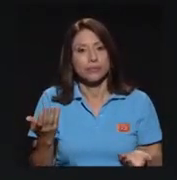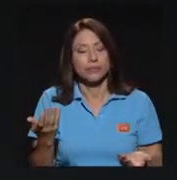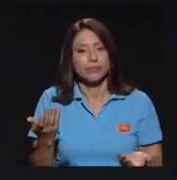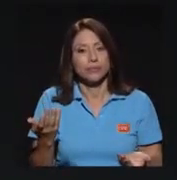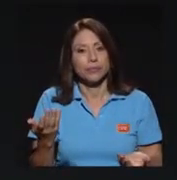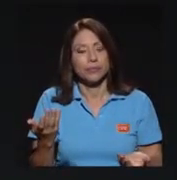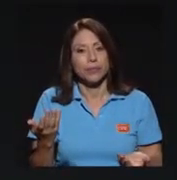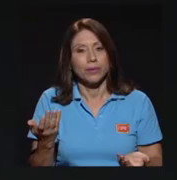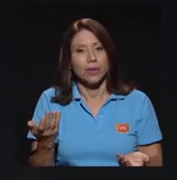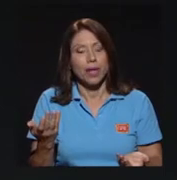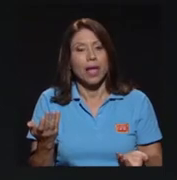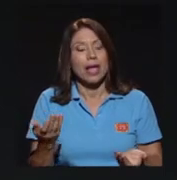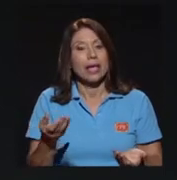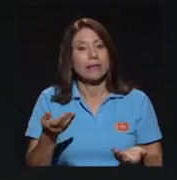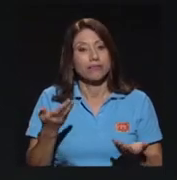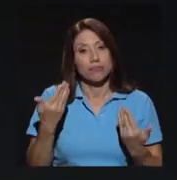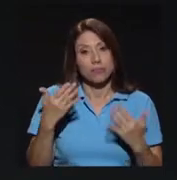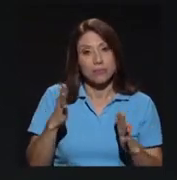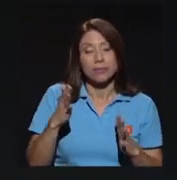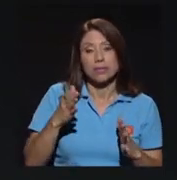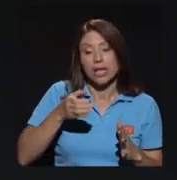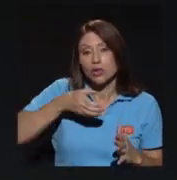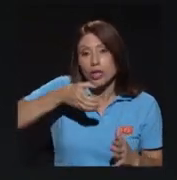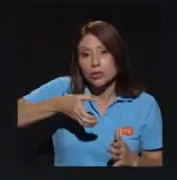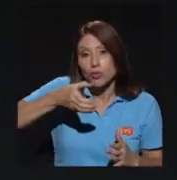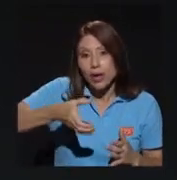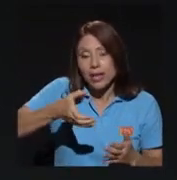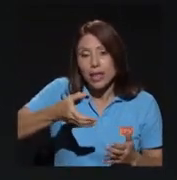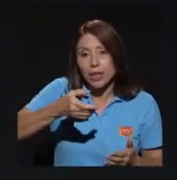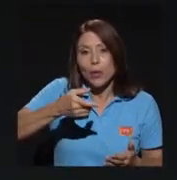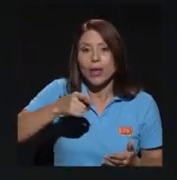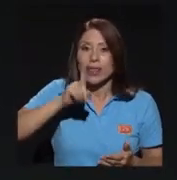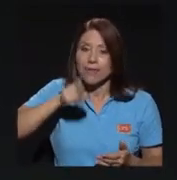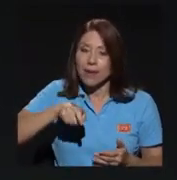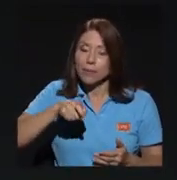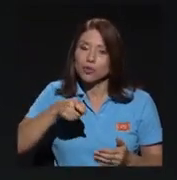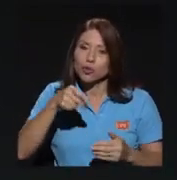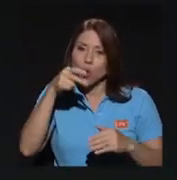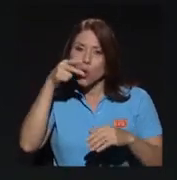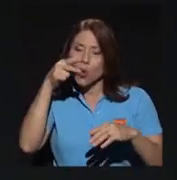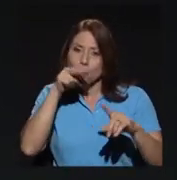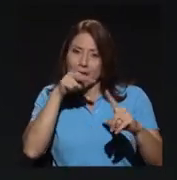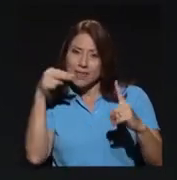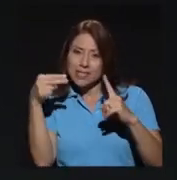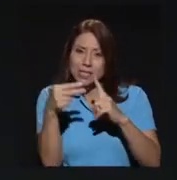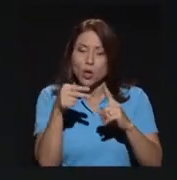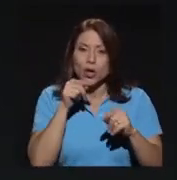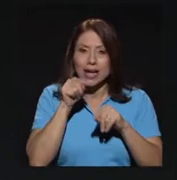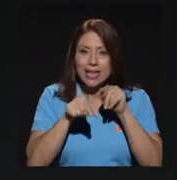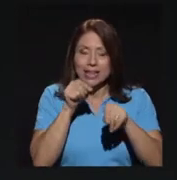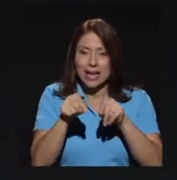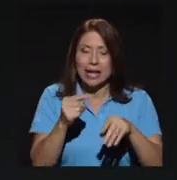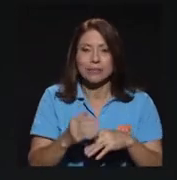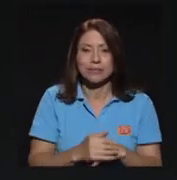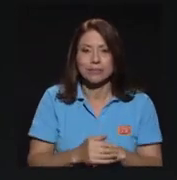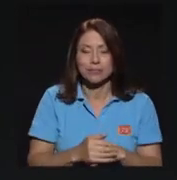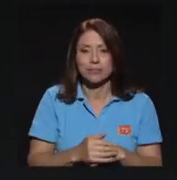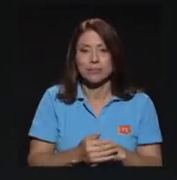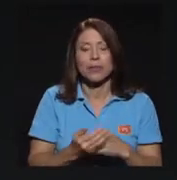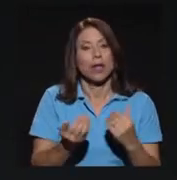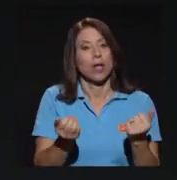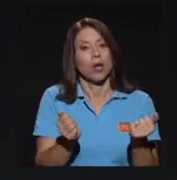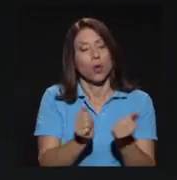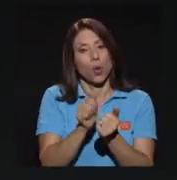se nos ha sugerido que debemos tener una visión crítica con lo cual pues